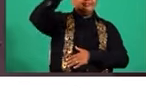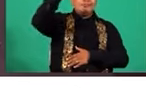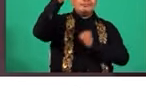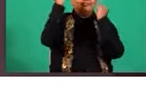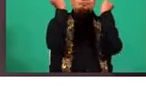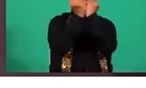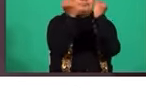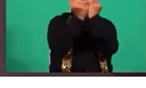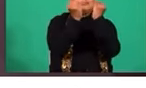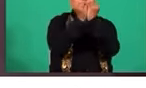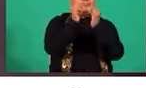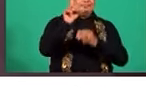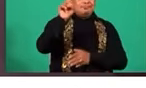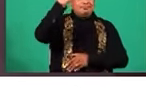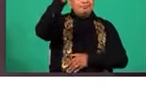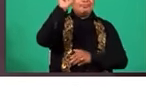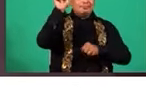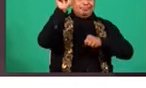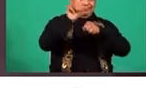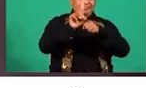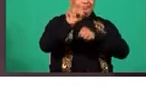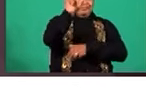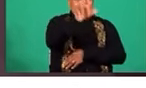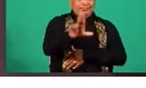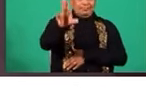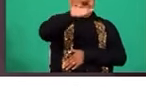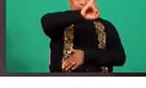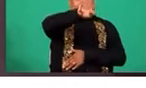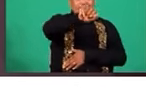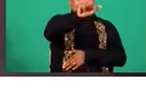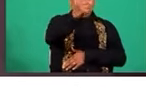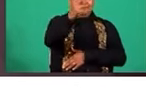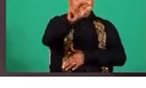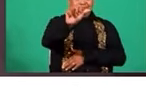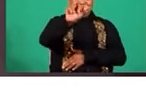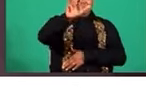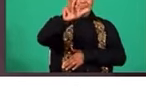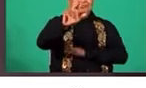ayudarnos, pero el martes próximo hay Jaguar con audio.